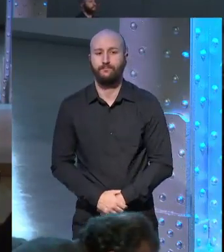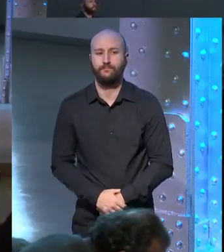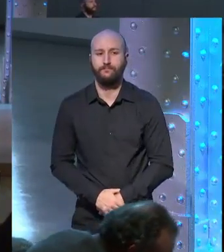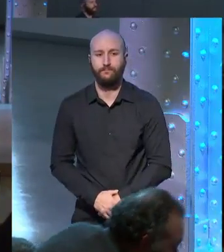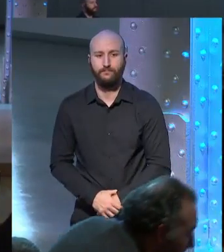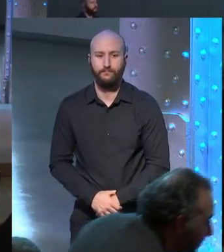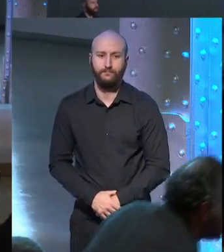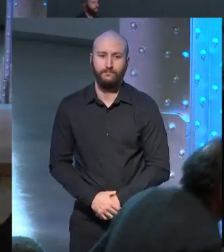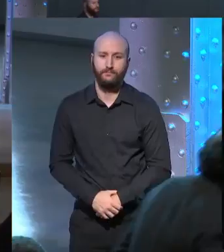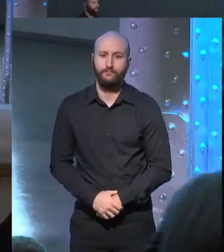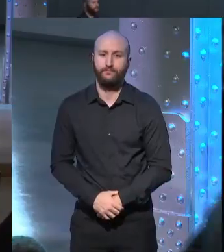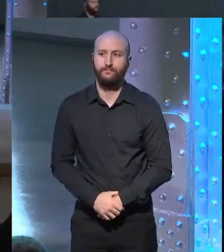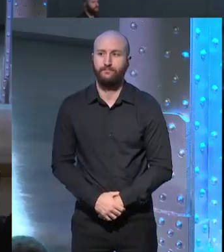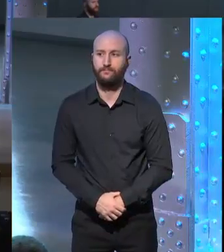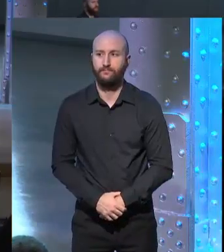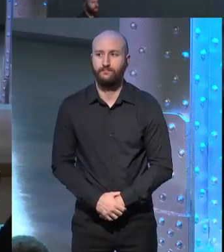Yo aquí.